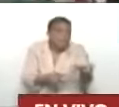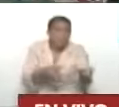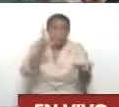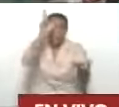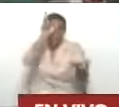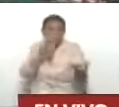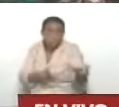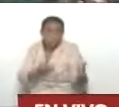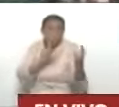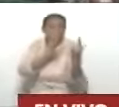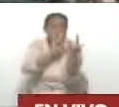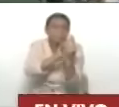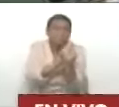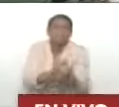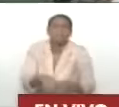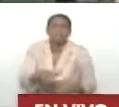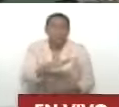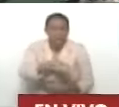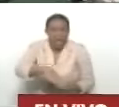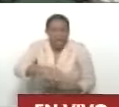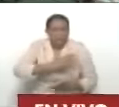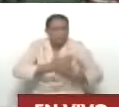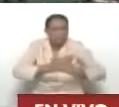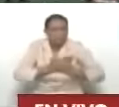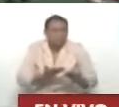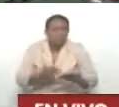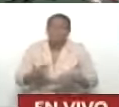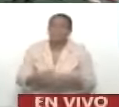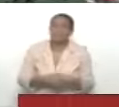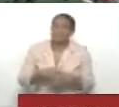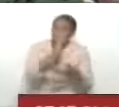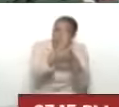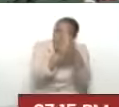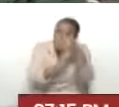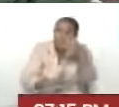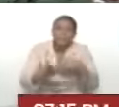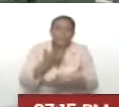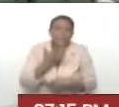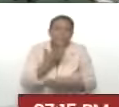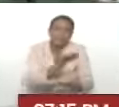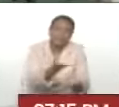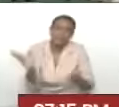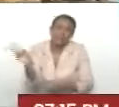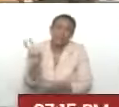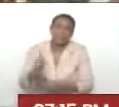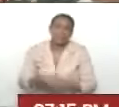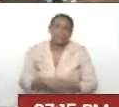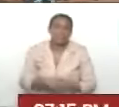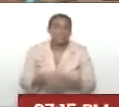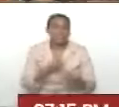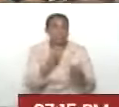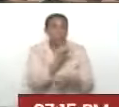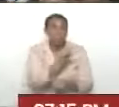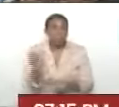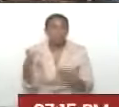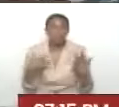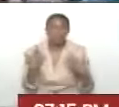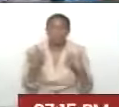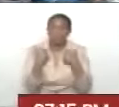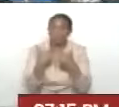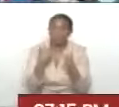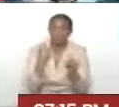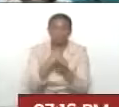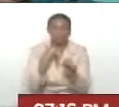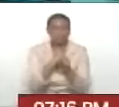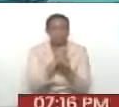profundidad del pueblo noble de Venezuela. Así que una agenda presidencial en toda